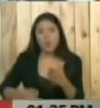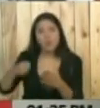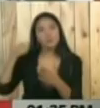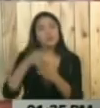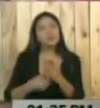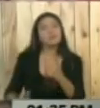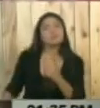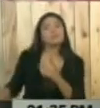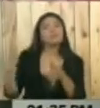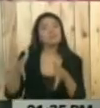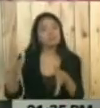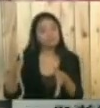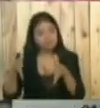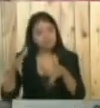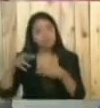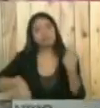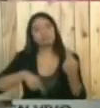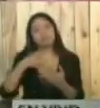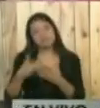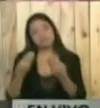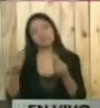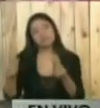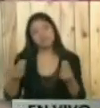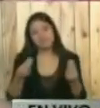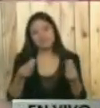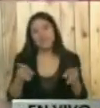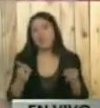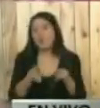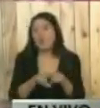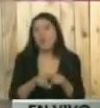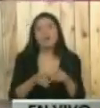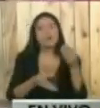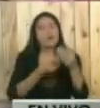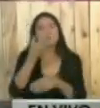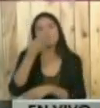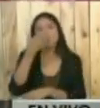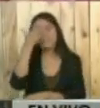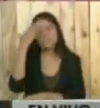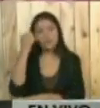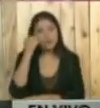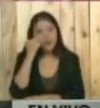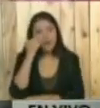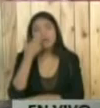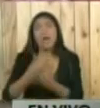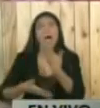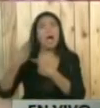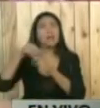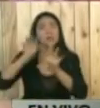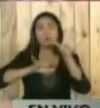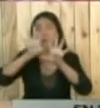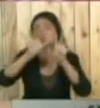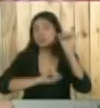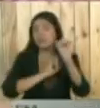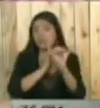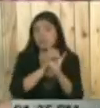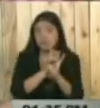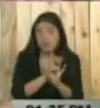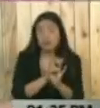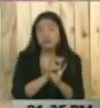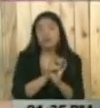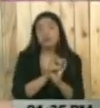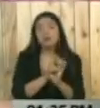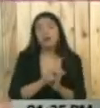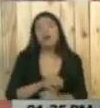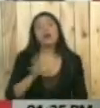triunfo revolucionario, que en esencia es la misma asumida por Francisco de Miranda en su cruzada internacional. Tomó del